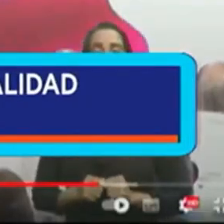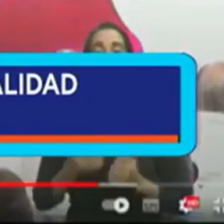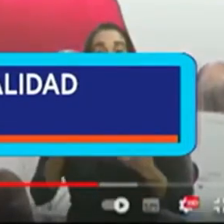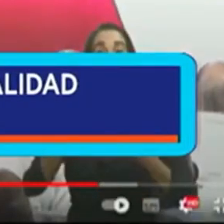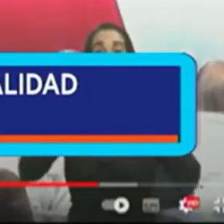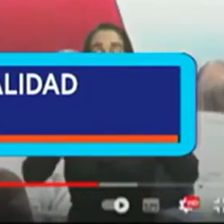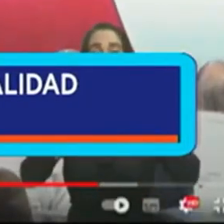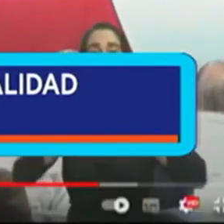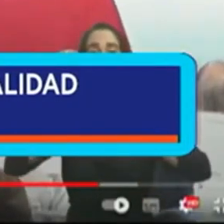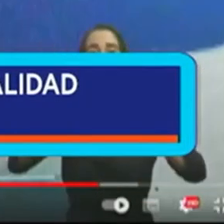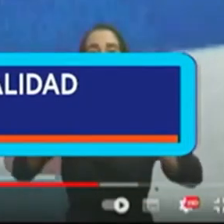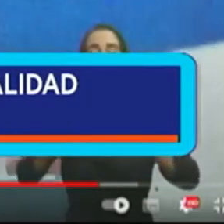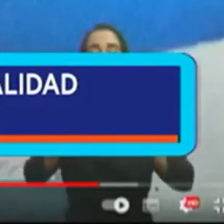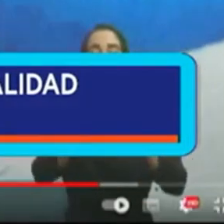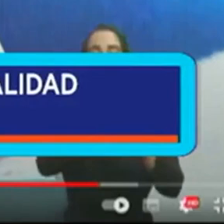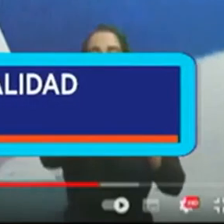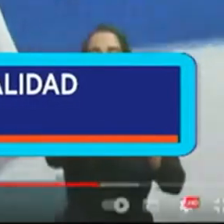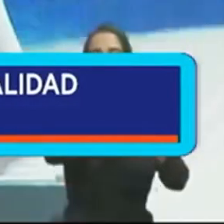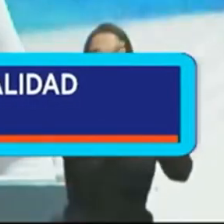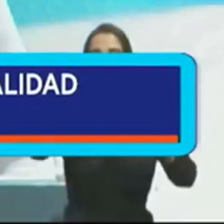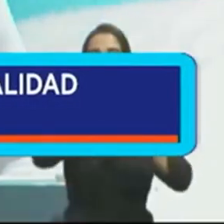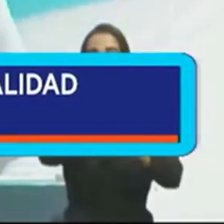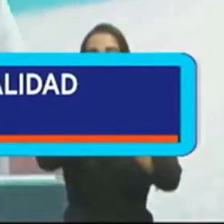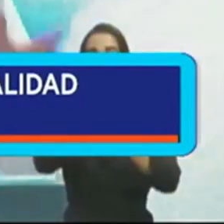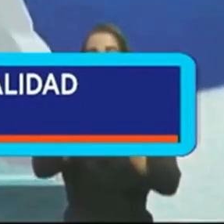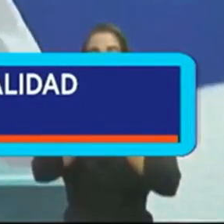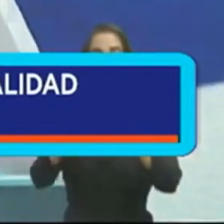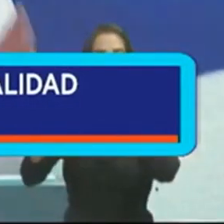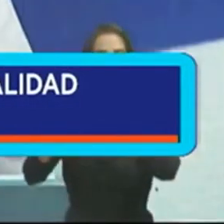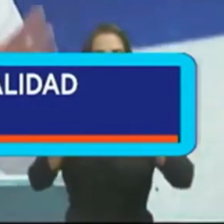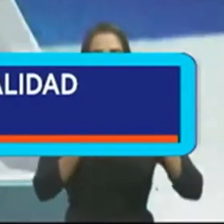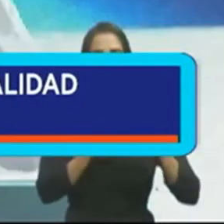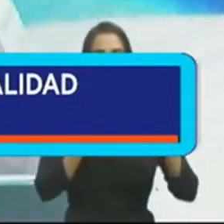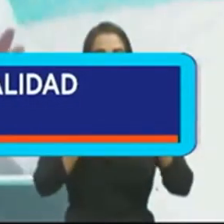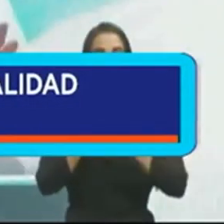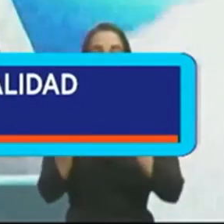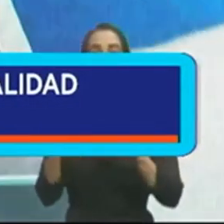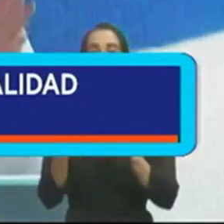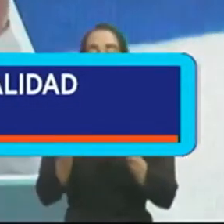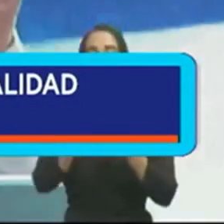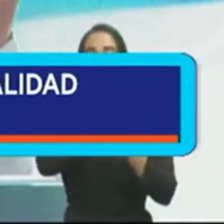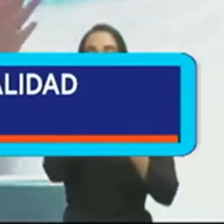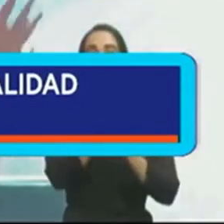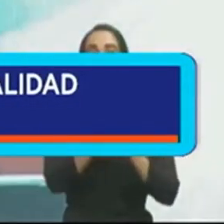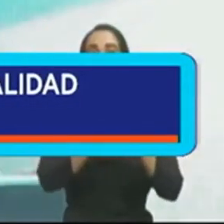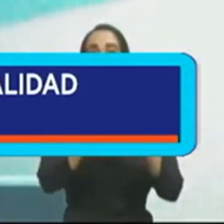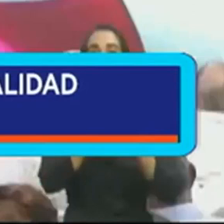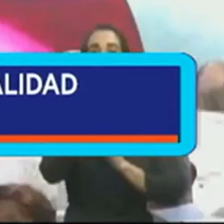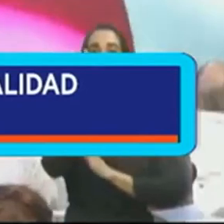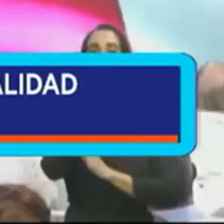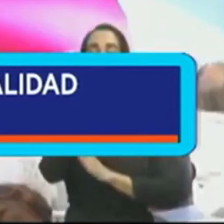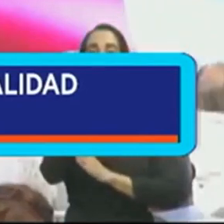anuncio de la formalización del trabajo doméstico, gracias a la publicación de la resolución